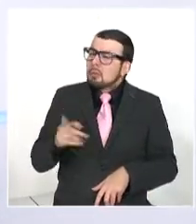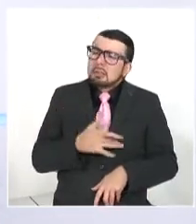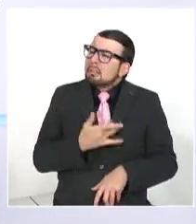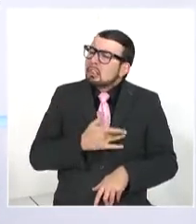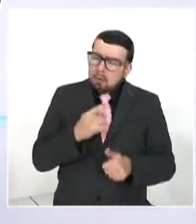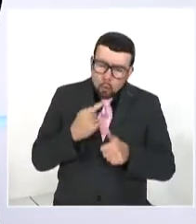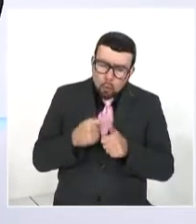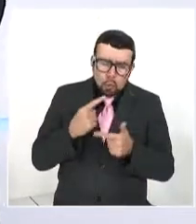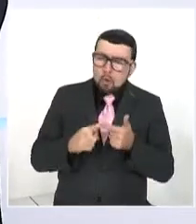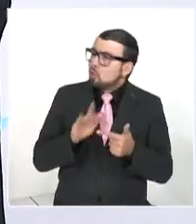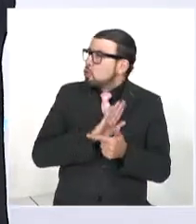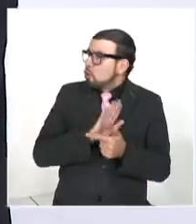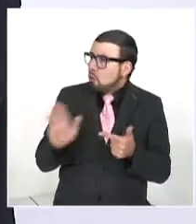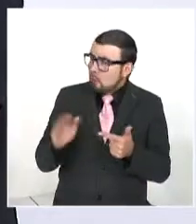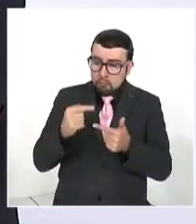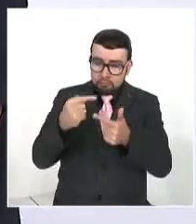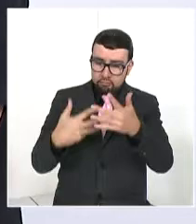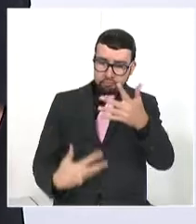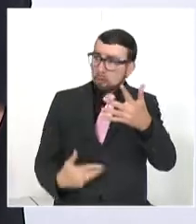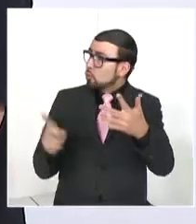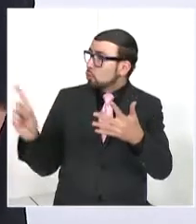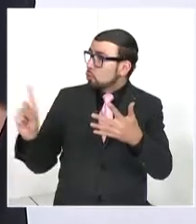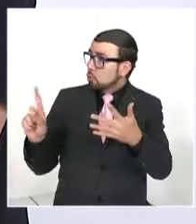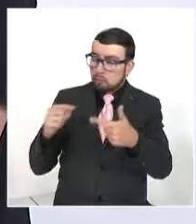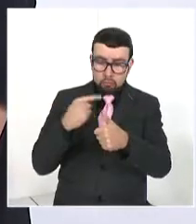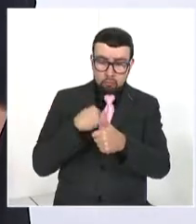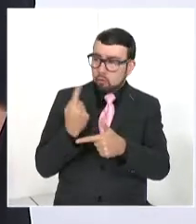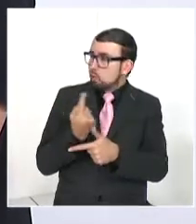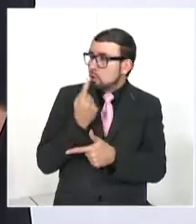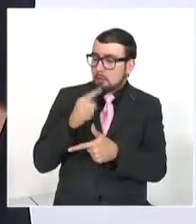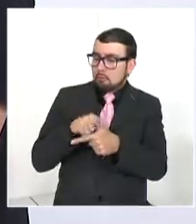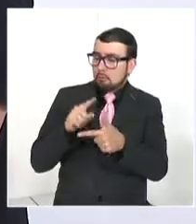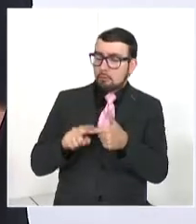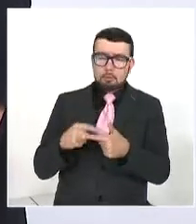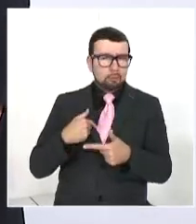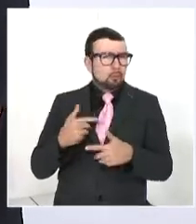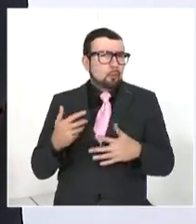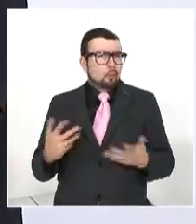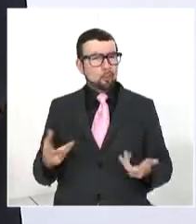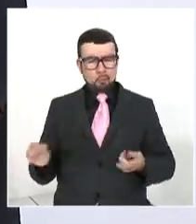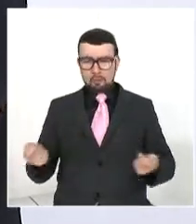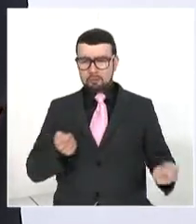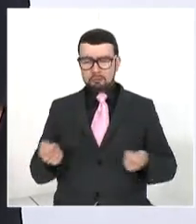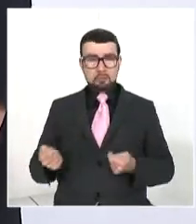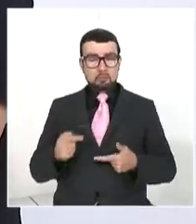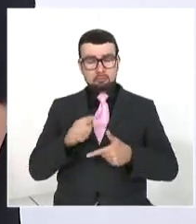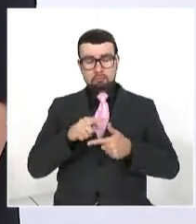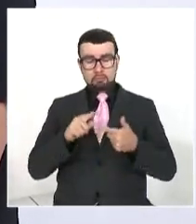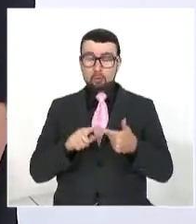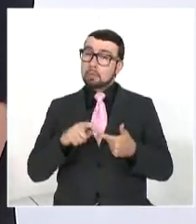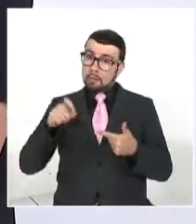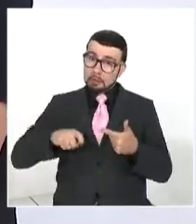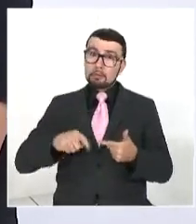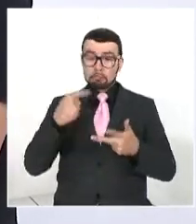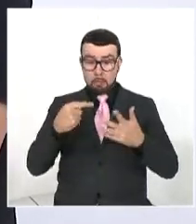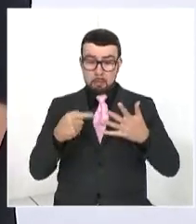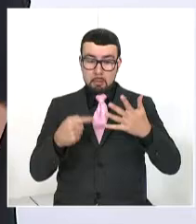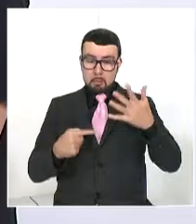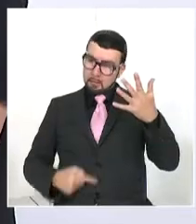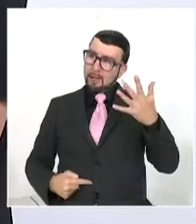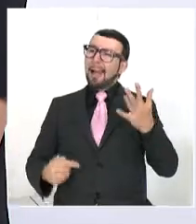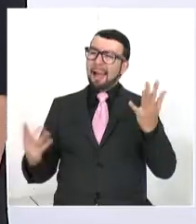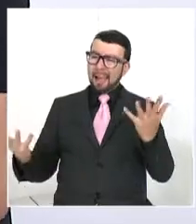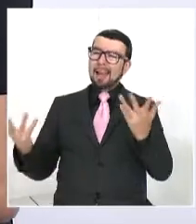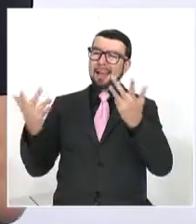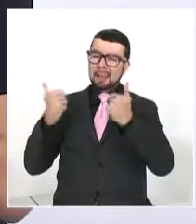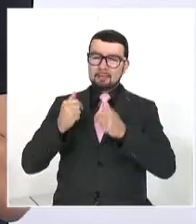tiene. Pero ¿cómo va a armar yo este rompecabezas con 2 piezas? Imposible.